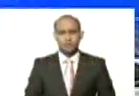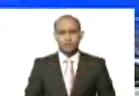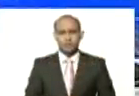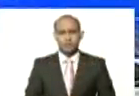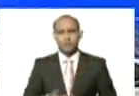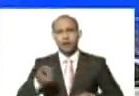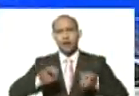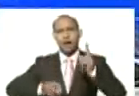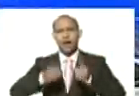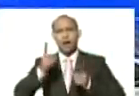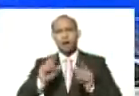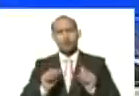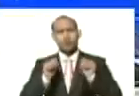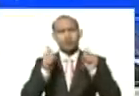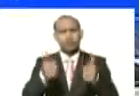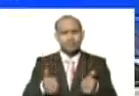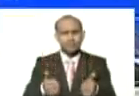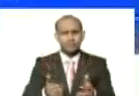...algunos al principio...